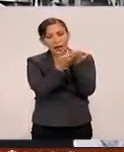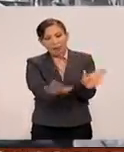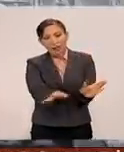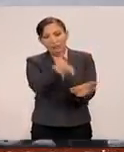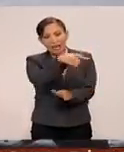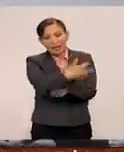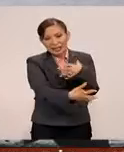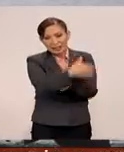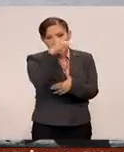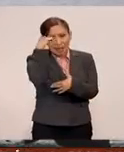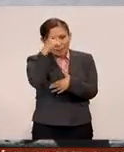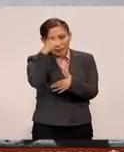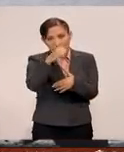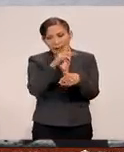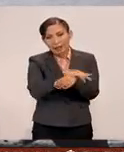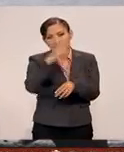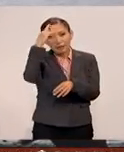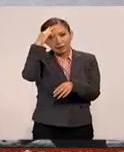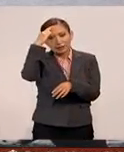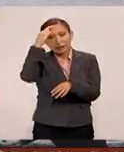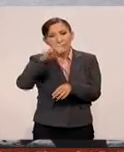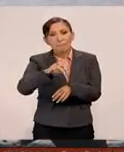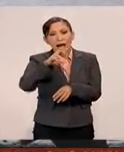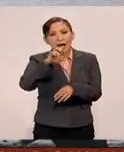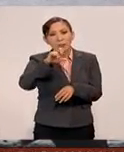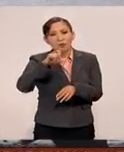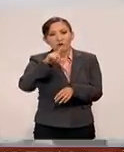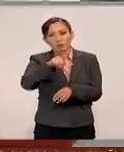a partir del 15 de abril en el Palacio de Mármol.